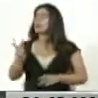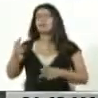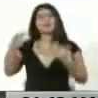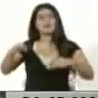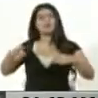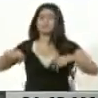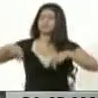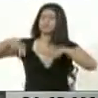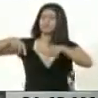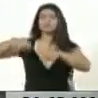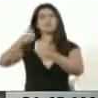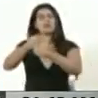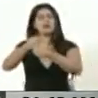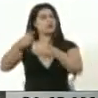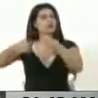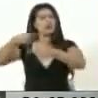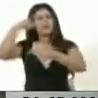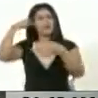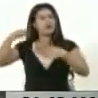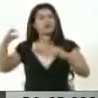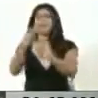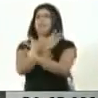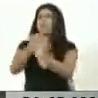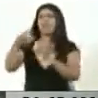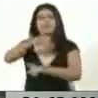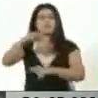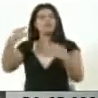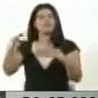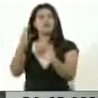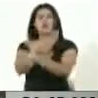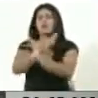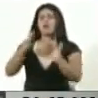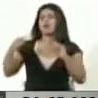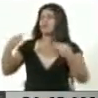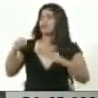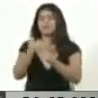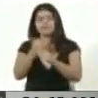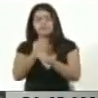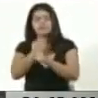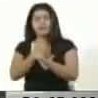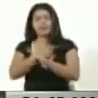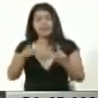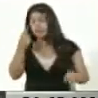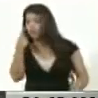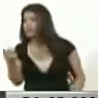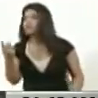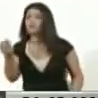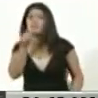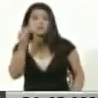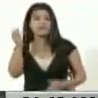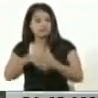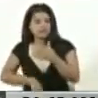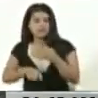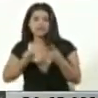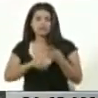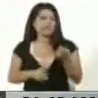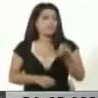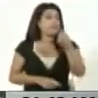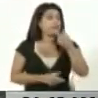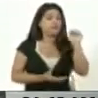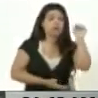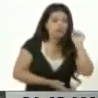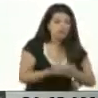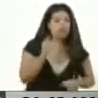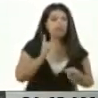todo está fluyendo normalmente, pero falta el alimento, pero faltan algunas medicinas, pero hay problemas para conseguir